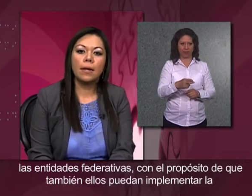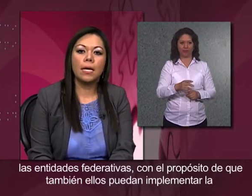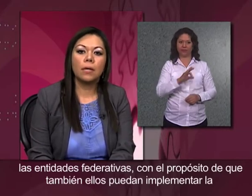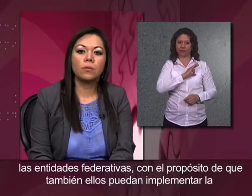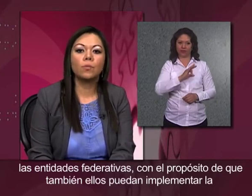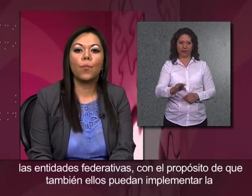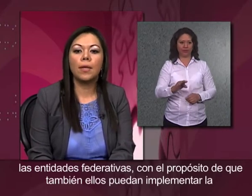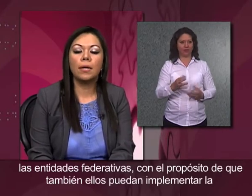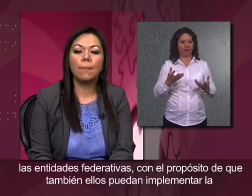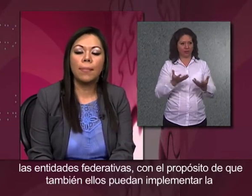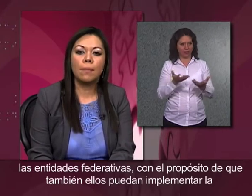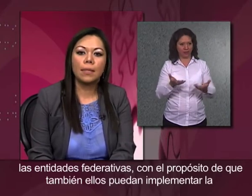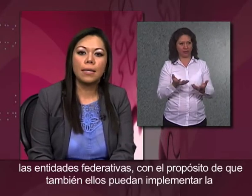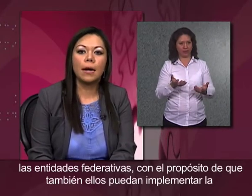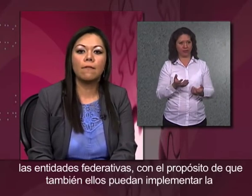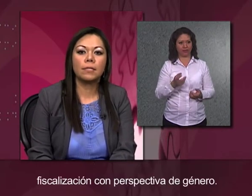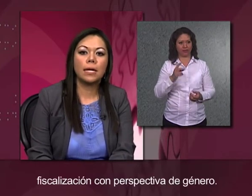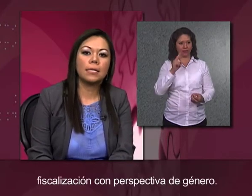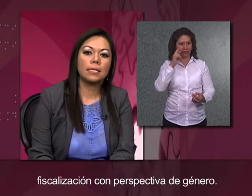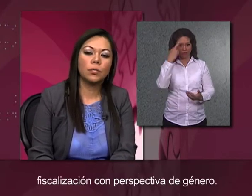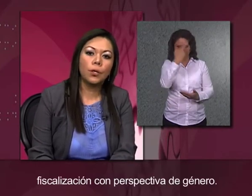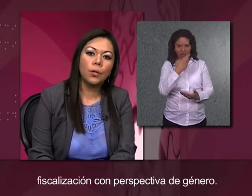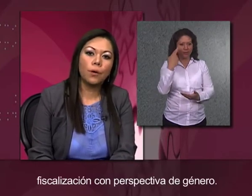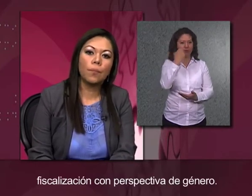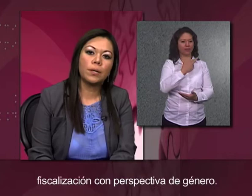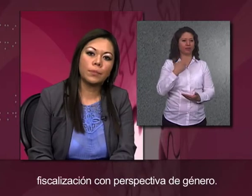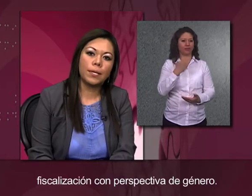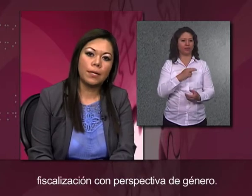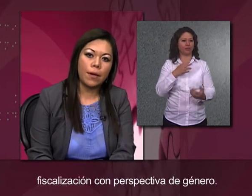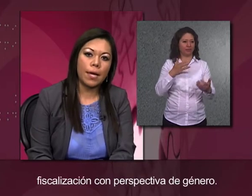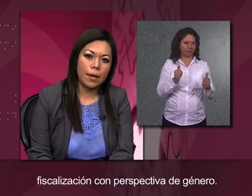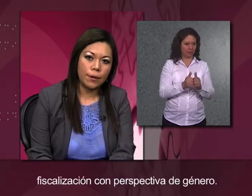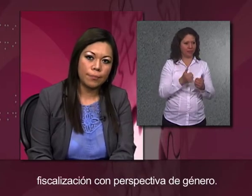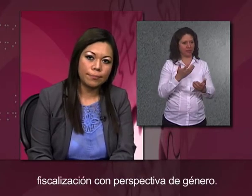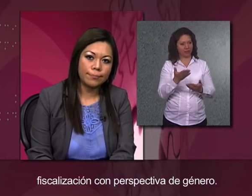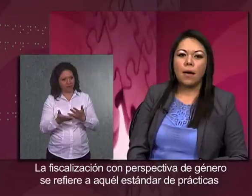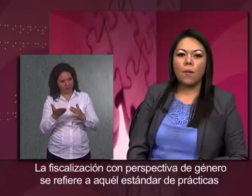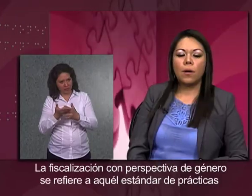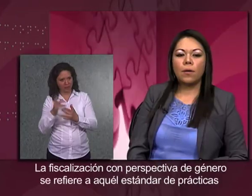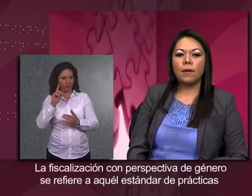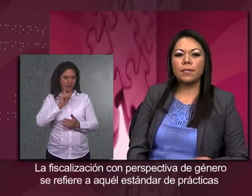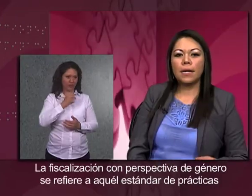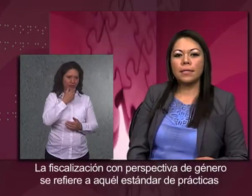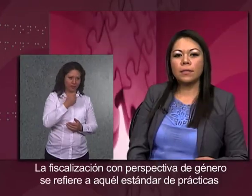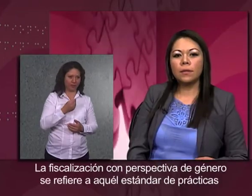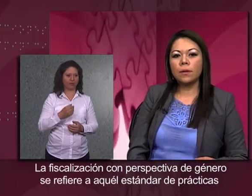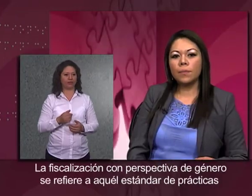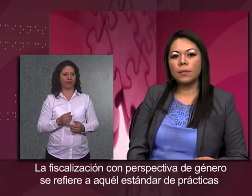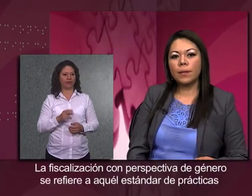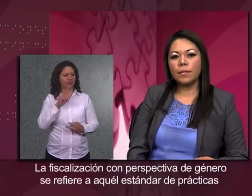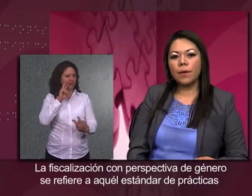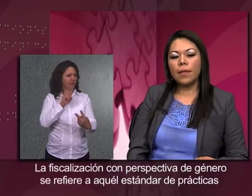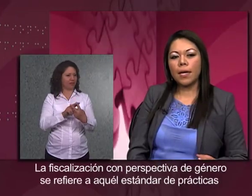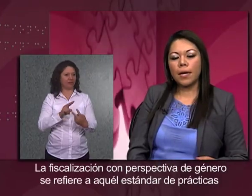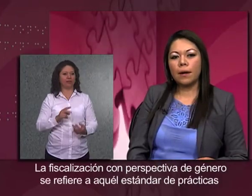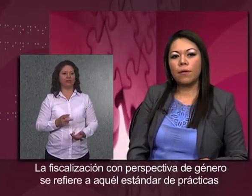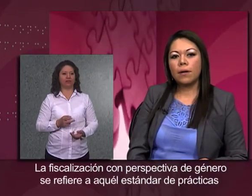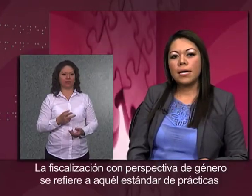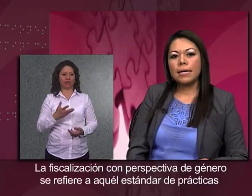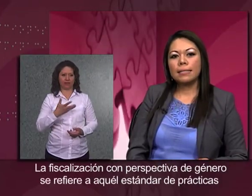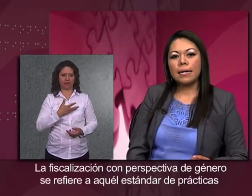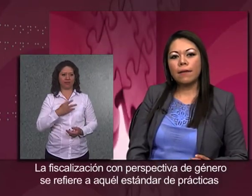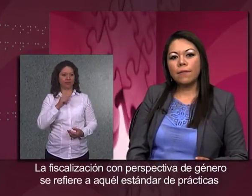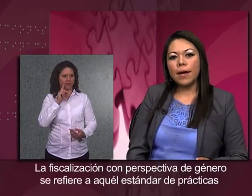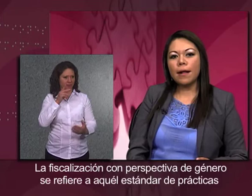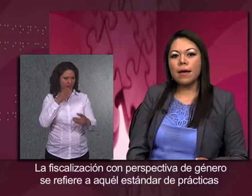también ellos puedan implementar la fiscalización con perspectiva de género bueno la fiscalización con perspectiva de género